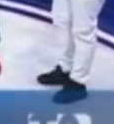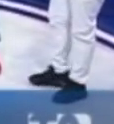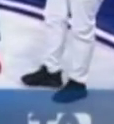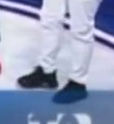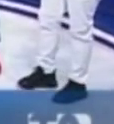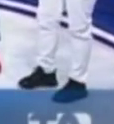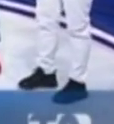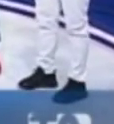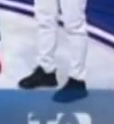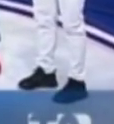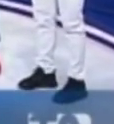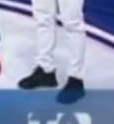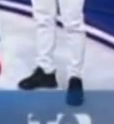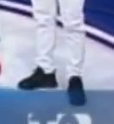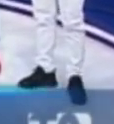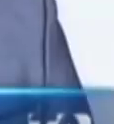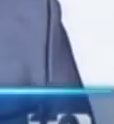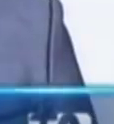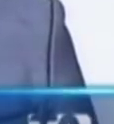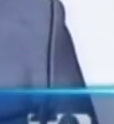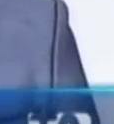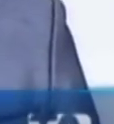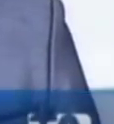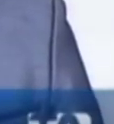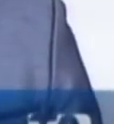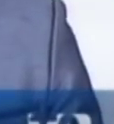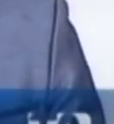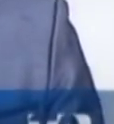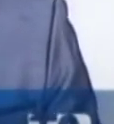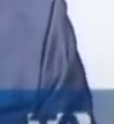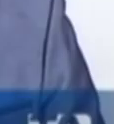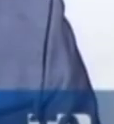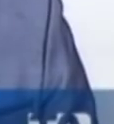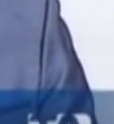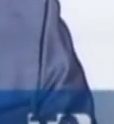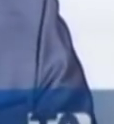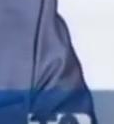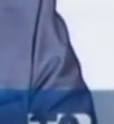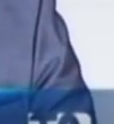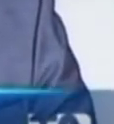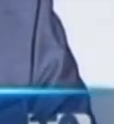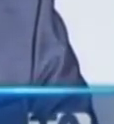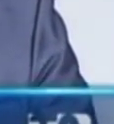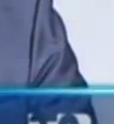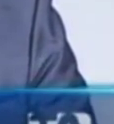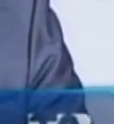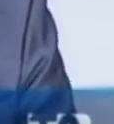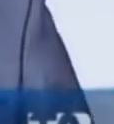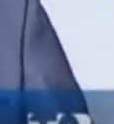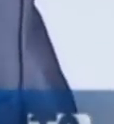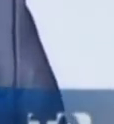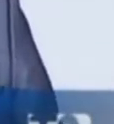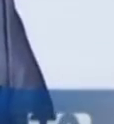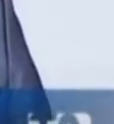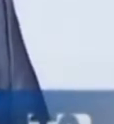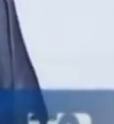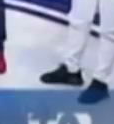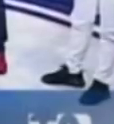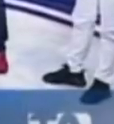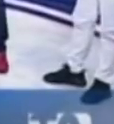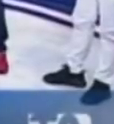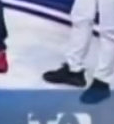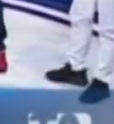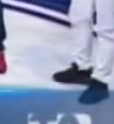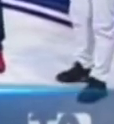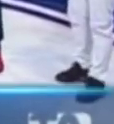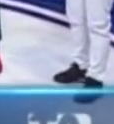géneros favoritos. ¿Cómo están? Bienvenidos. Sí, muy buenos días. Espero que te guste mucho, porque ahora vas a bailar con Quinto Nivel. Perfecto. Cuéntenos,